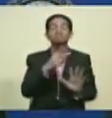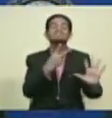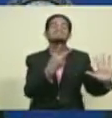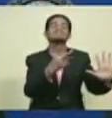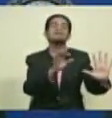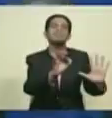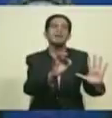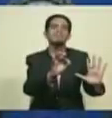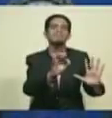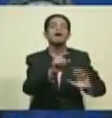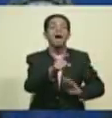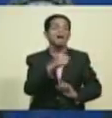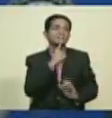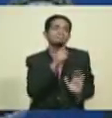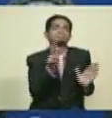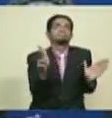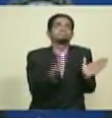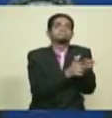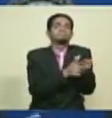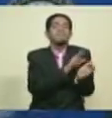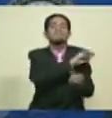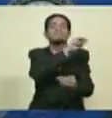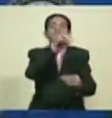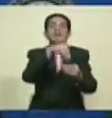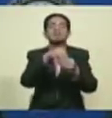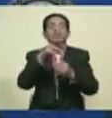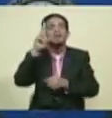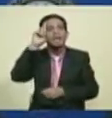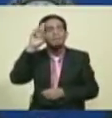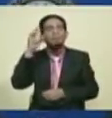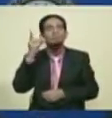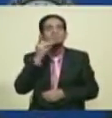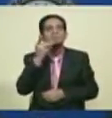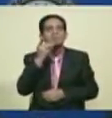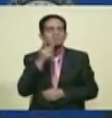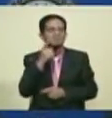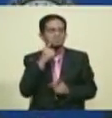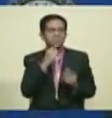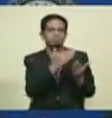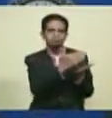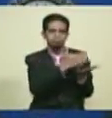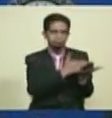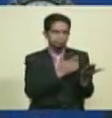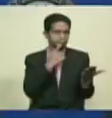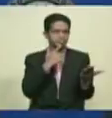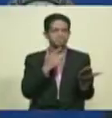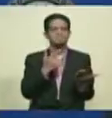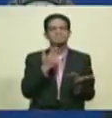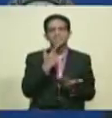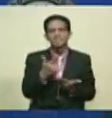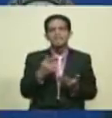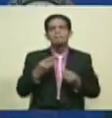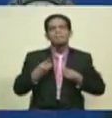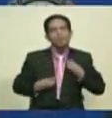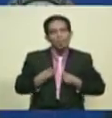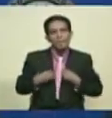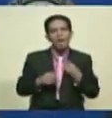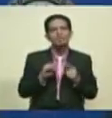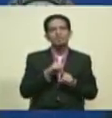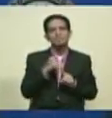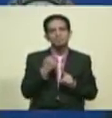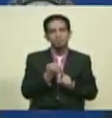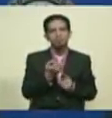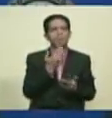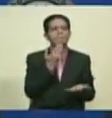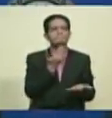a República Dominicana. Entonces, por ejemplo, resuelven, preocupados por la situación humanitaria, ¿no?, solicitar a los